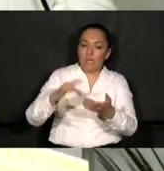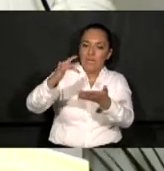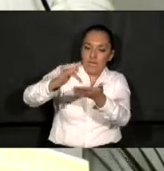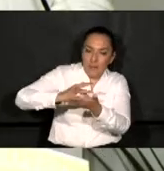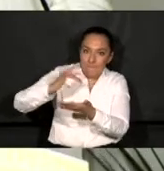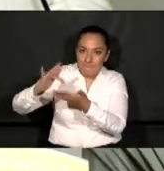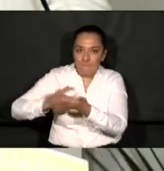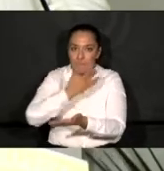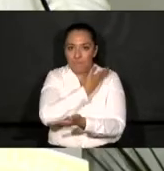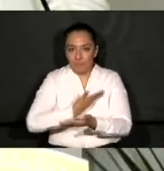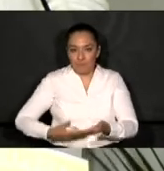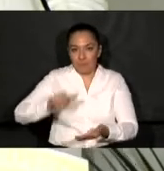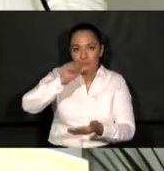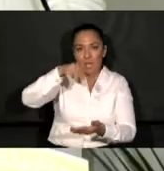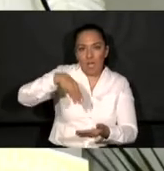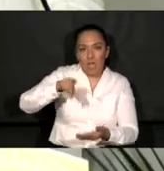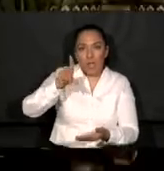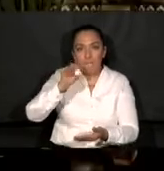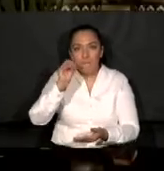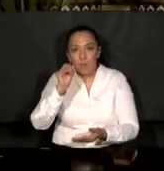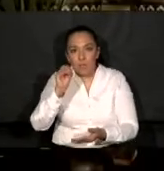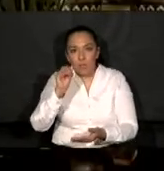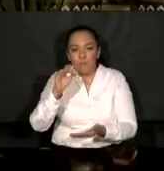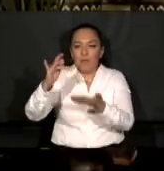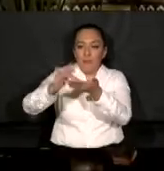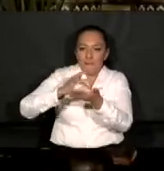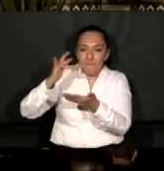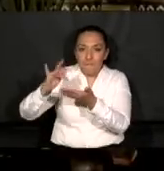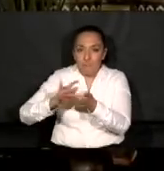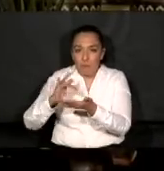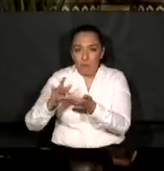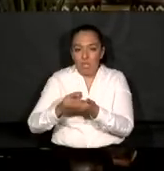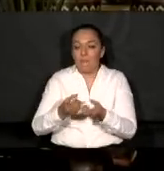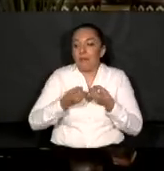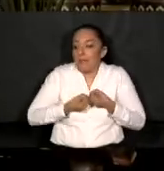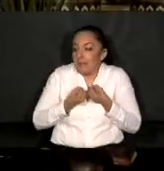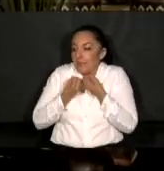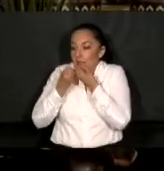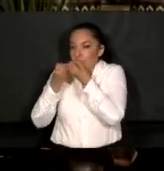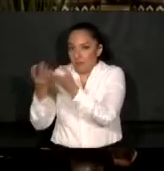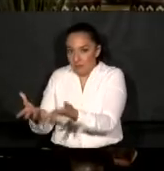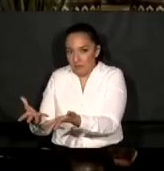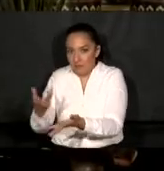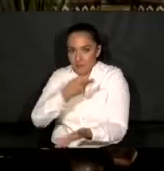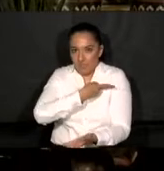presidente para mejorar la vida de nuestros hermanos más desfavorecidos.